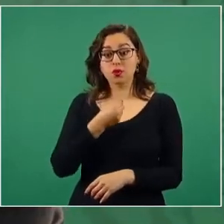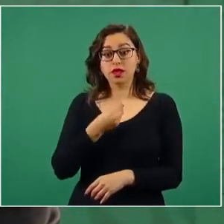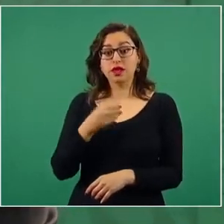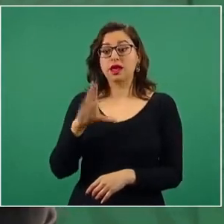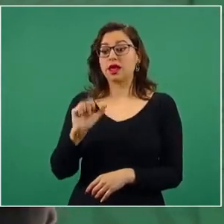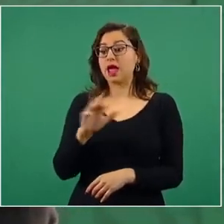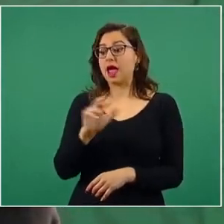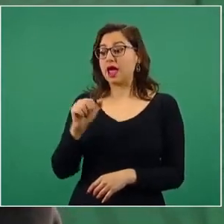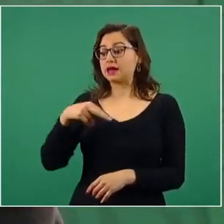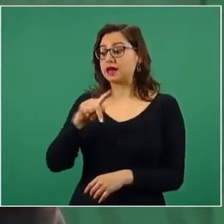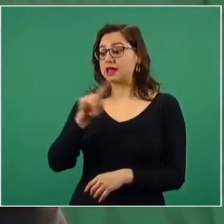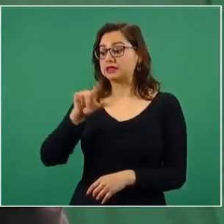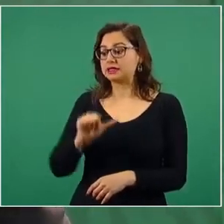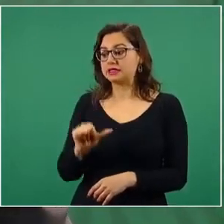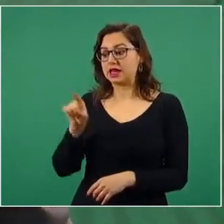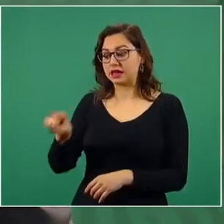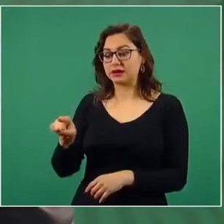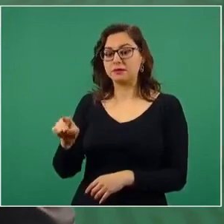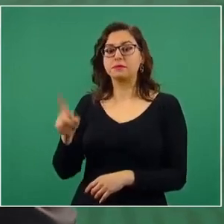usurpación